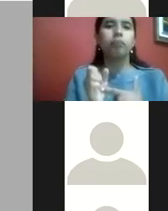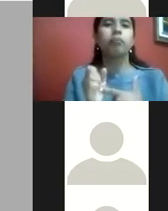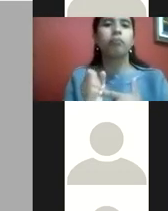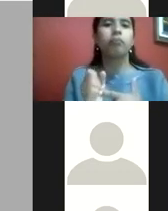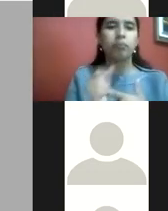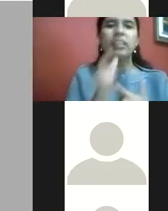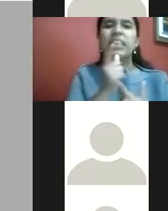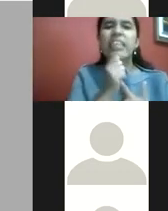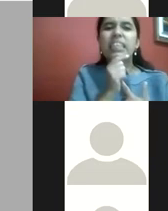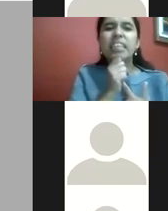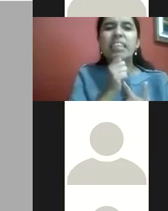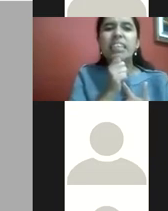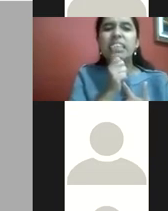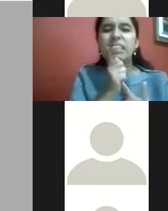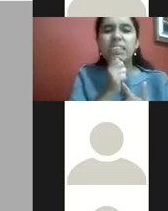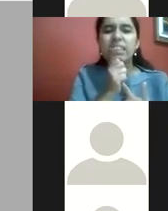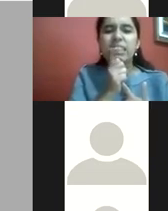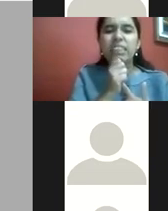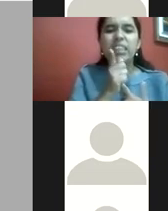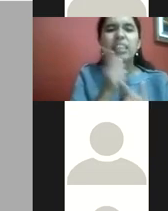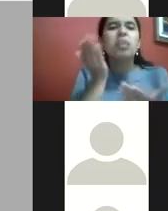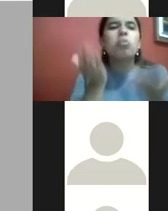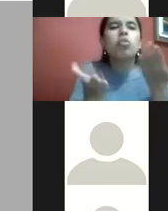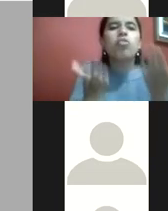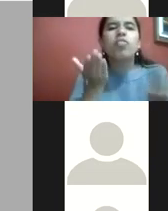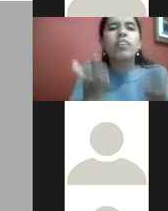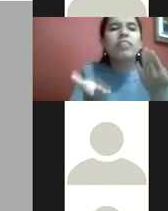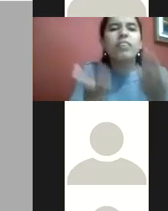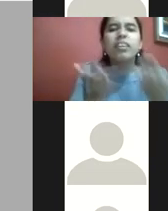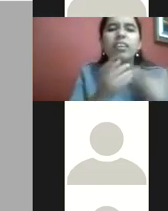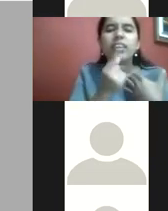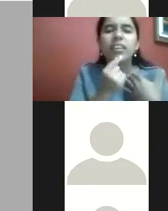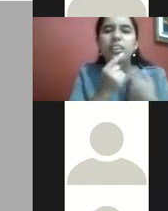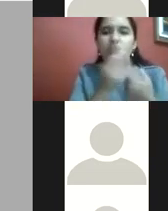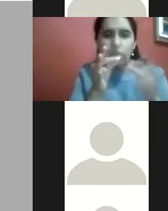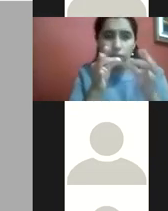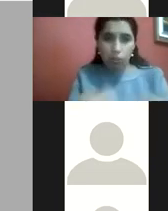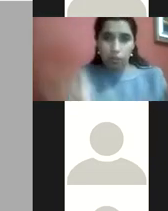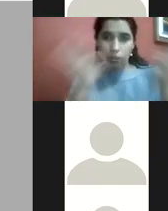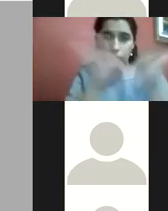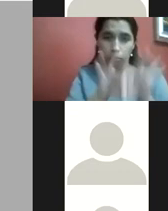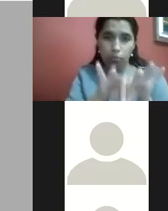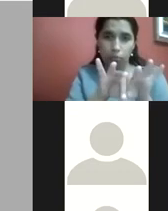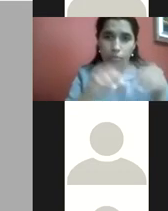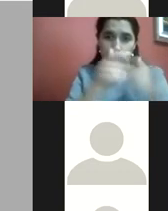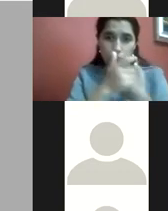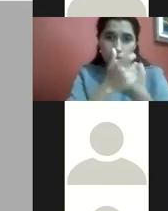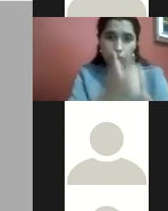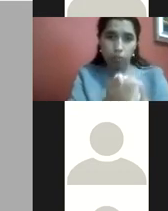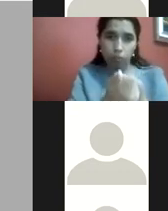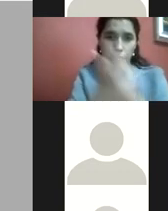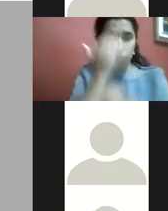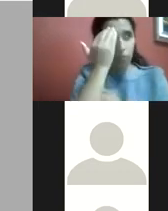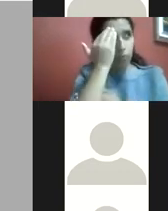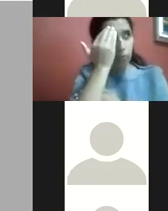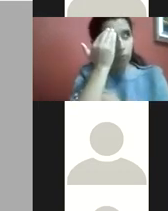quién sería esta probabilidad. Es decir, a lo que nos interesa es conocer